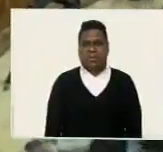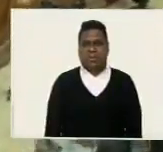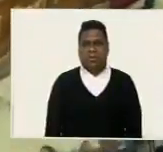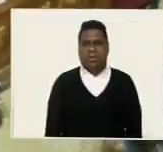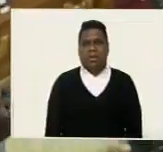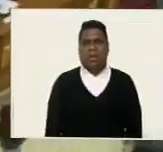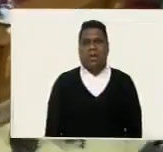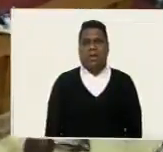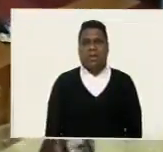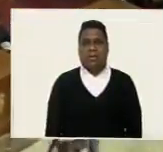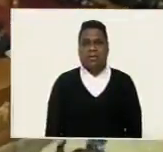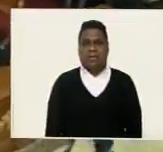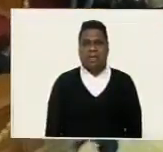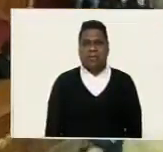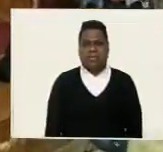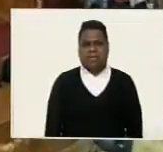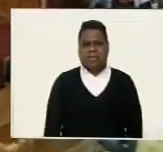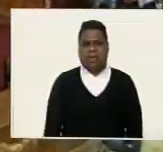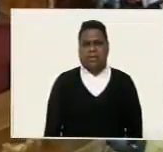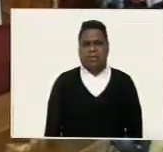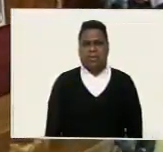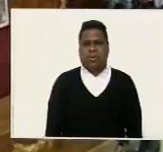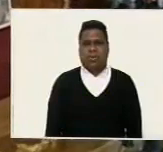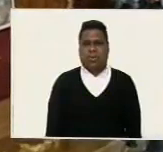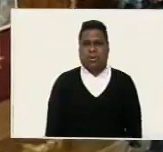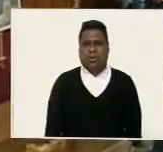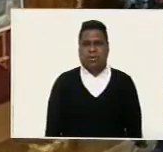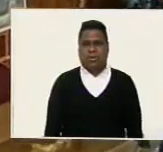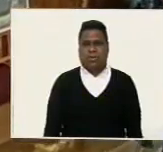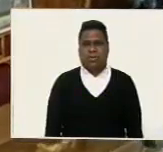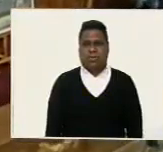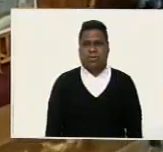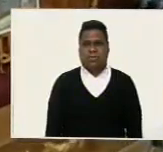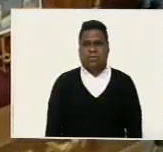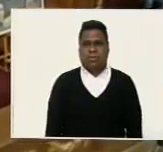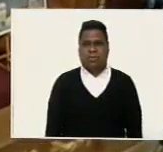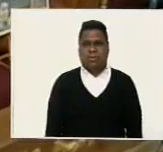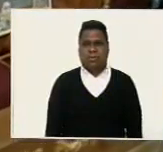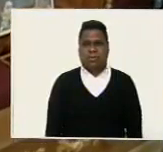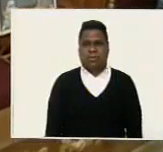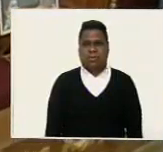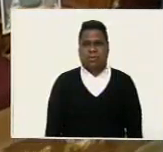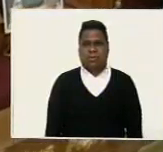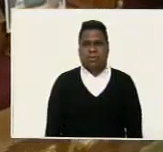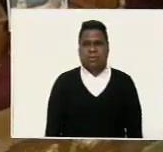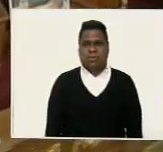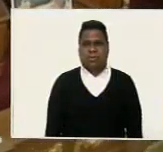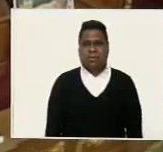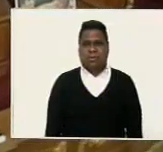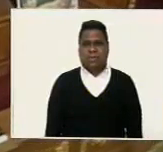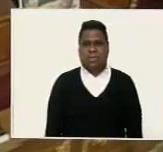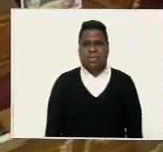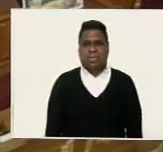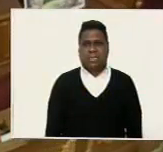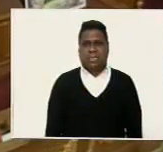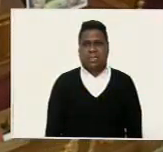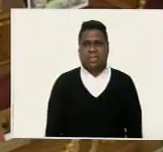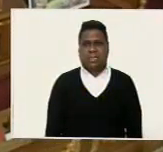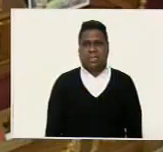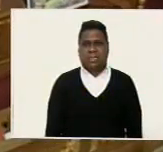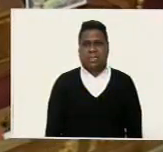de junio de 1818 que vino a ser un semanario revolucionario en respuesta a la Gaceta de Caracas para